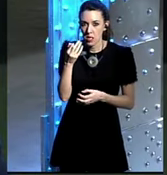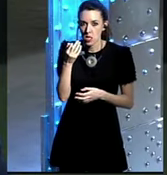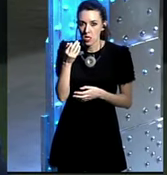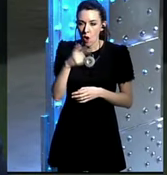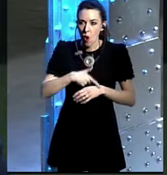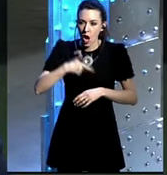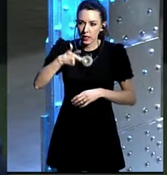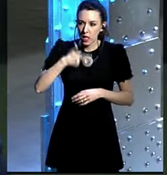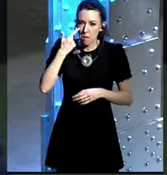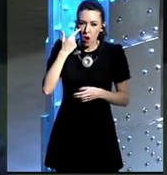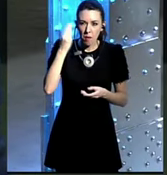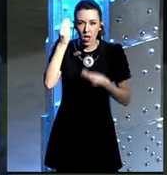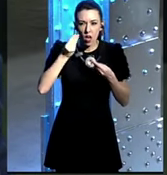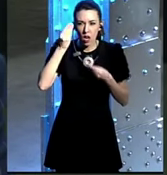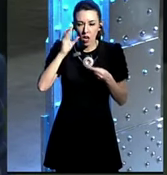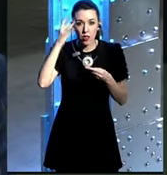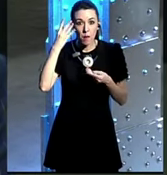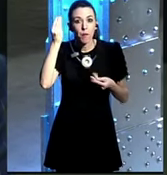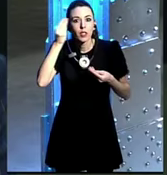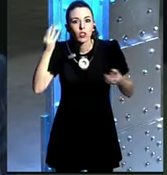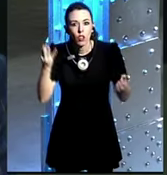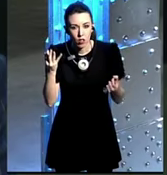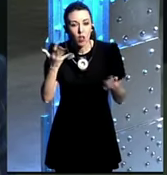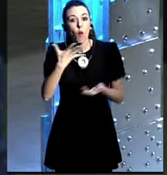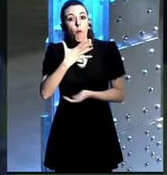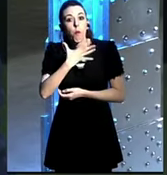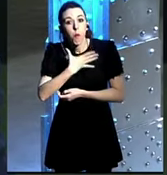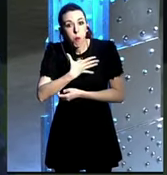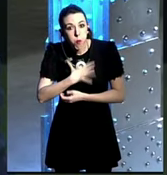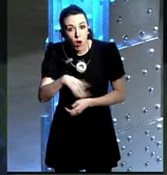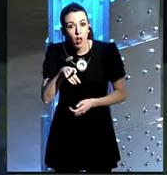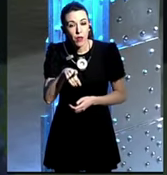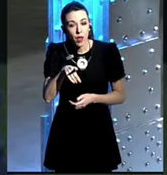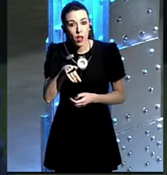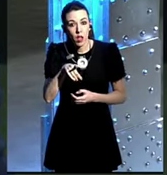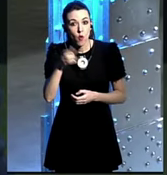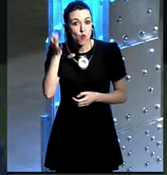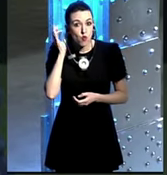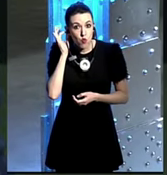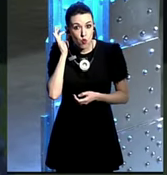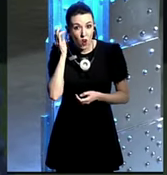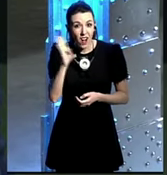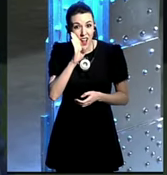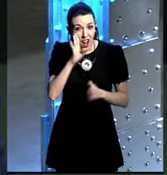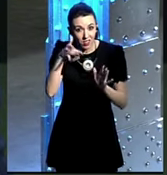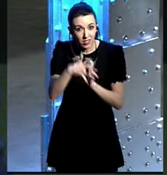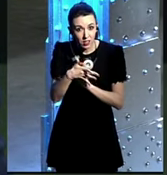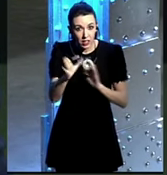el poder establecer una idea, pero lo que pensó es que podía coger a estas mujeres